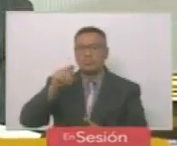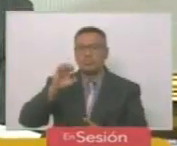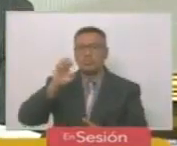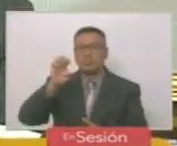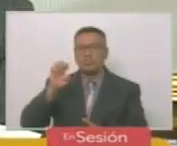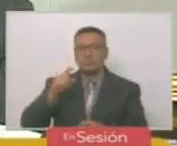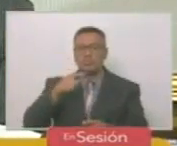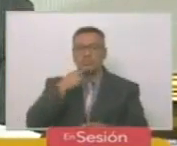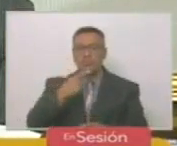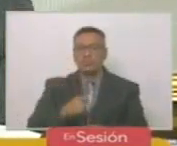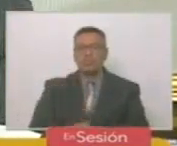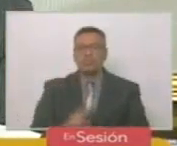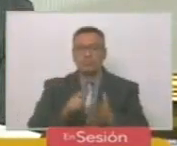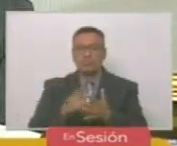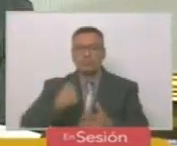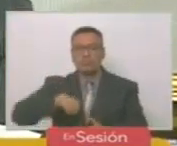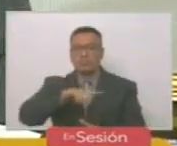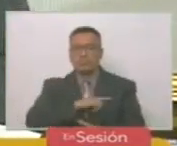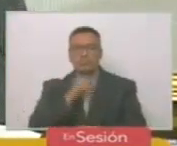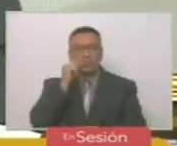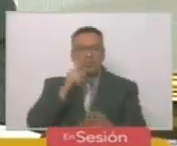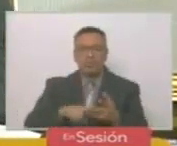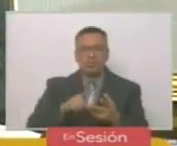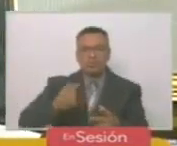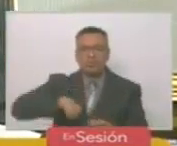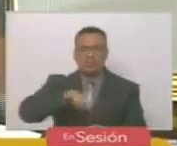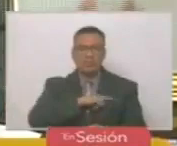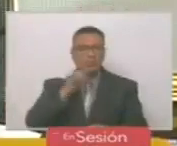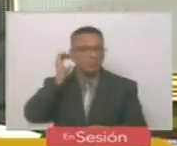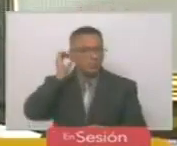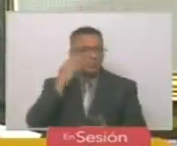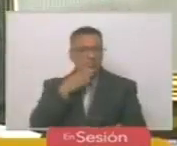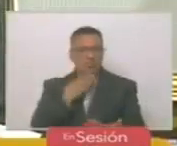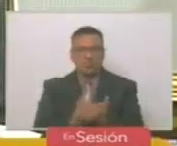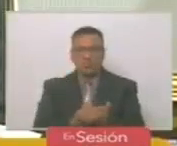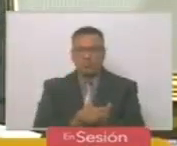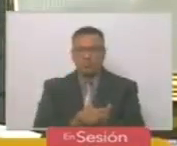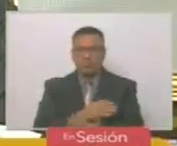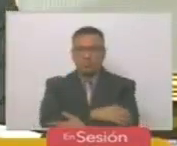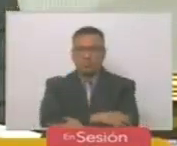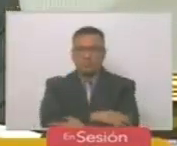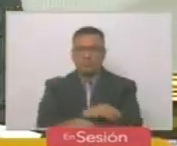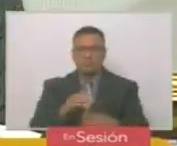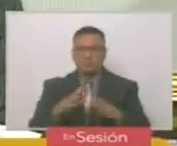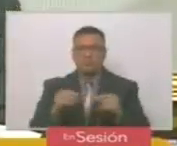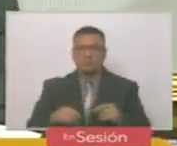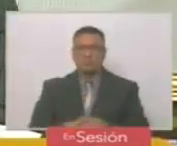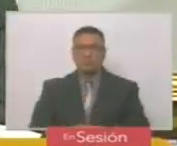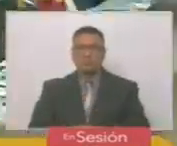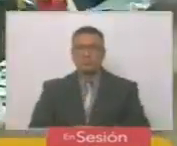esté puesto en nuestros hombres y en nuestras mujeres. Muchas gracias y un abrazo a todas y a todos.